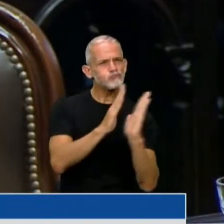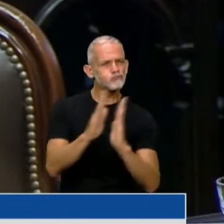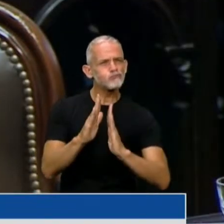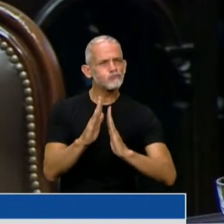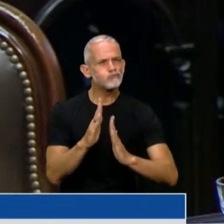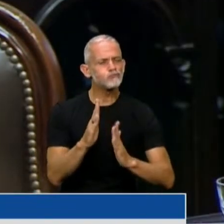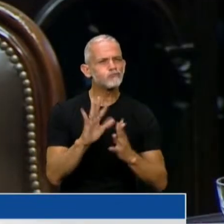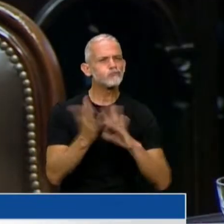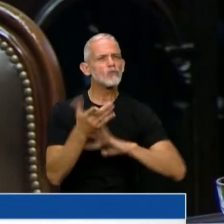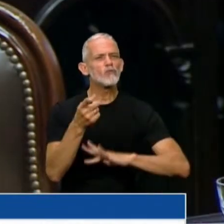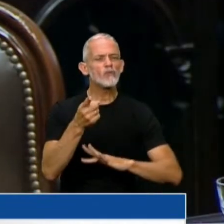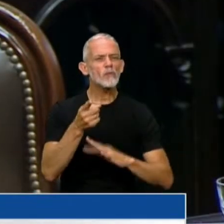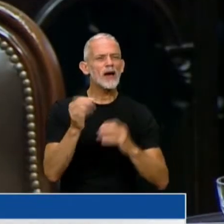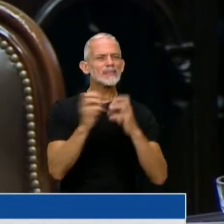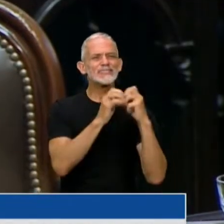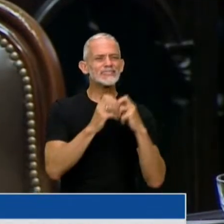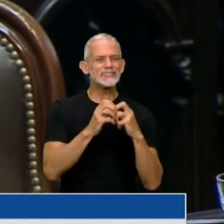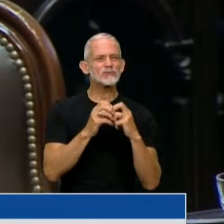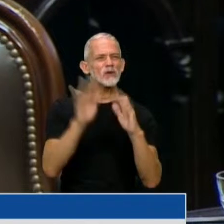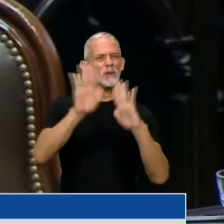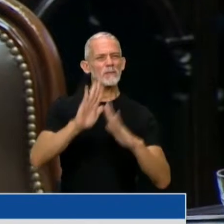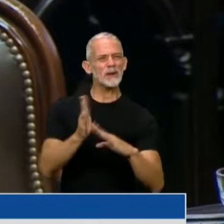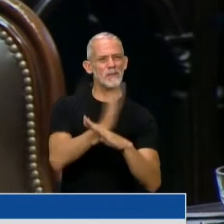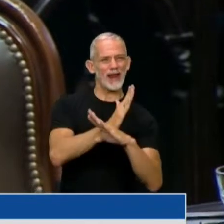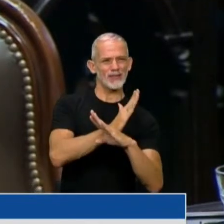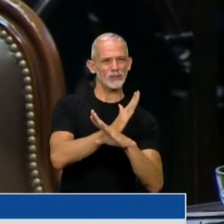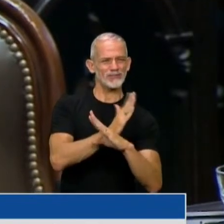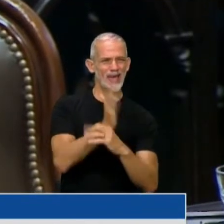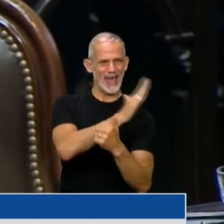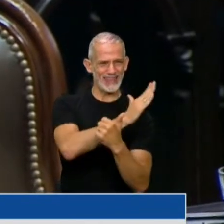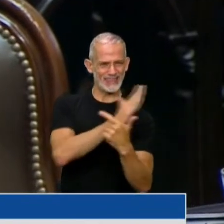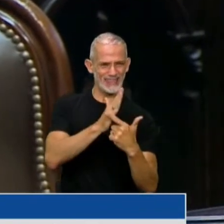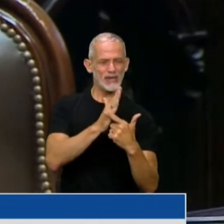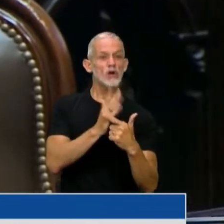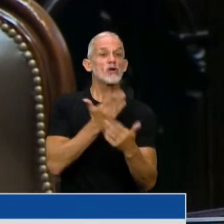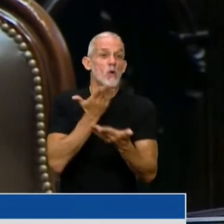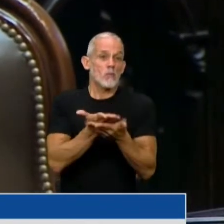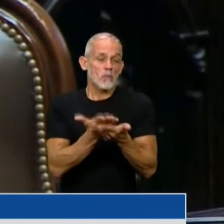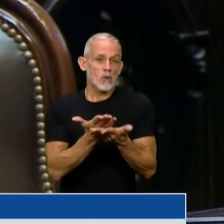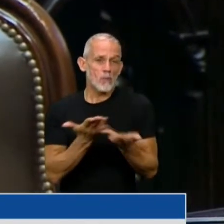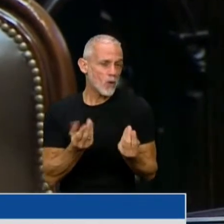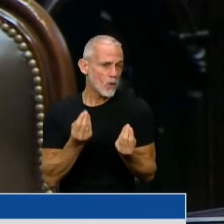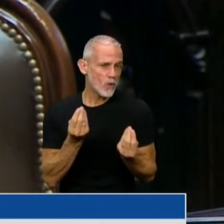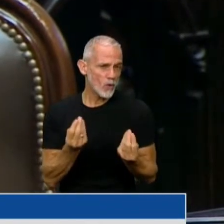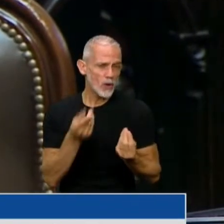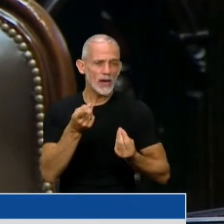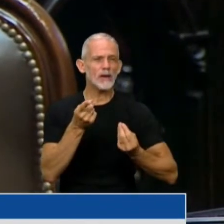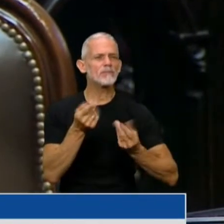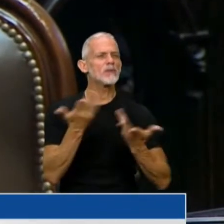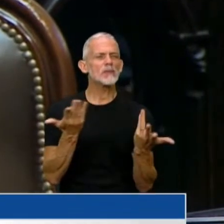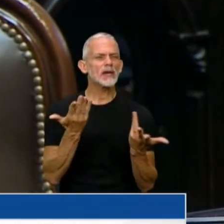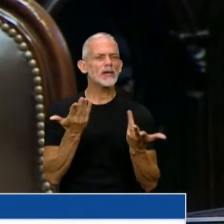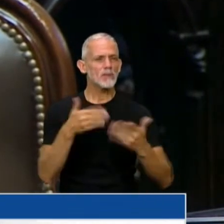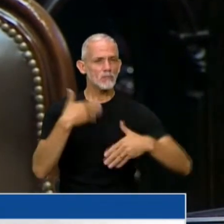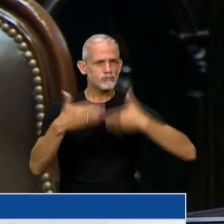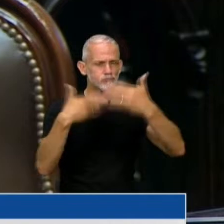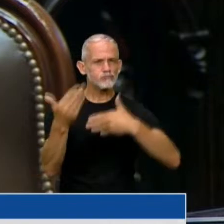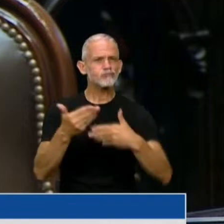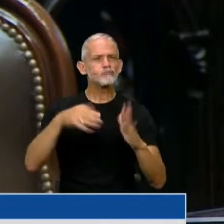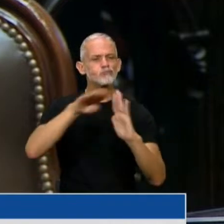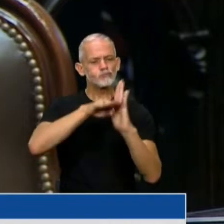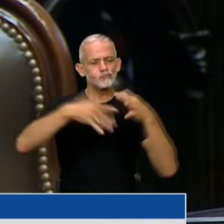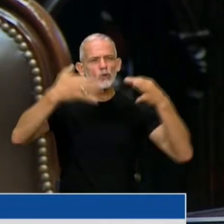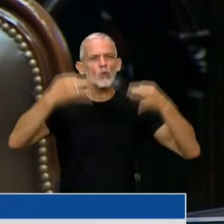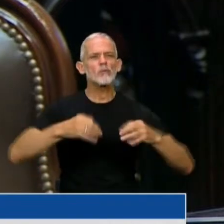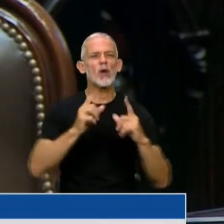adoptado en las sesiones preparatorias anteriores, propongo que, a fin de dar por el